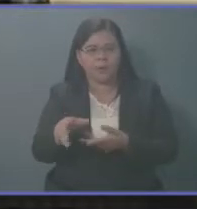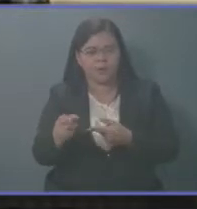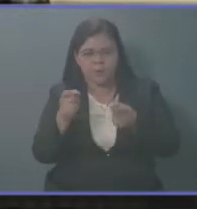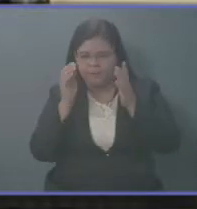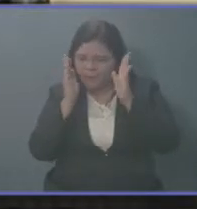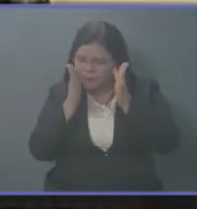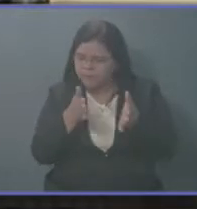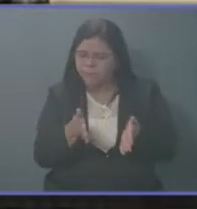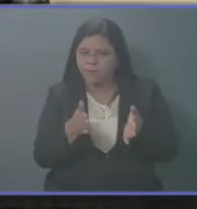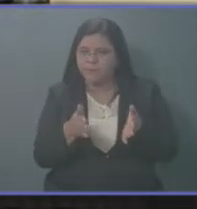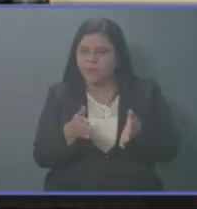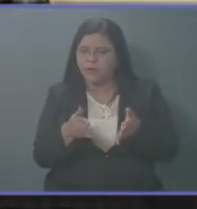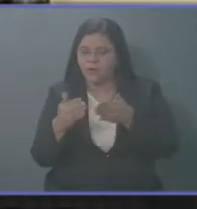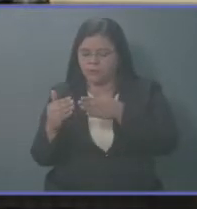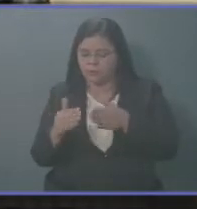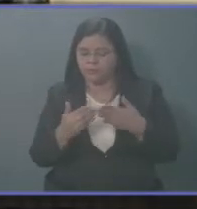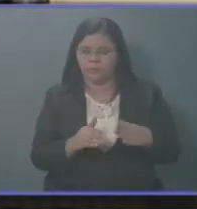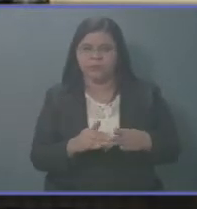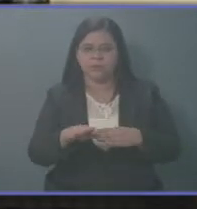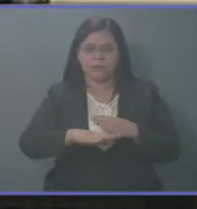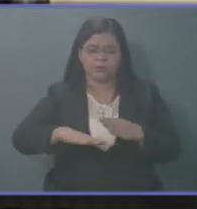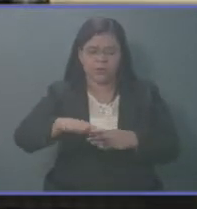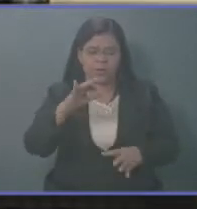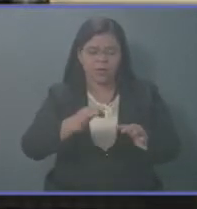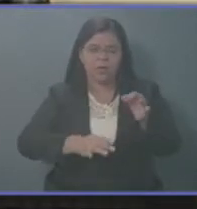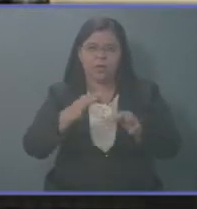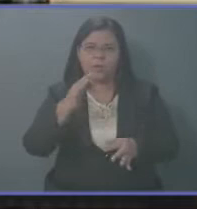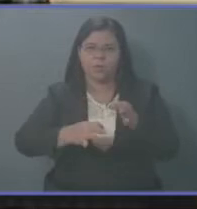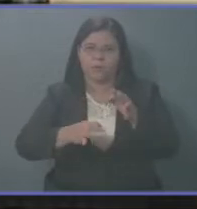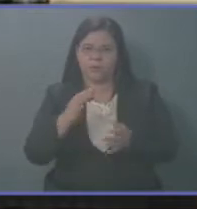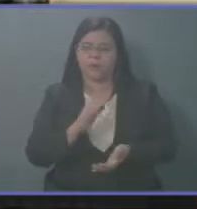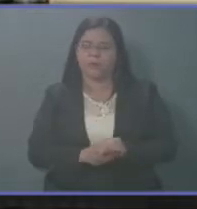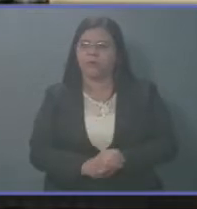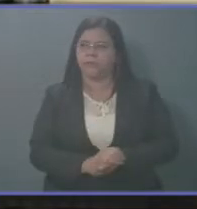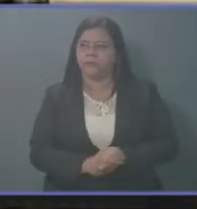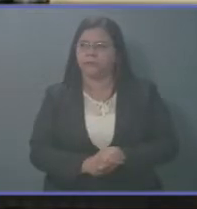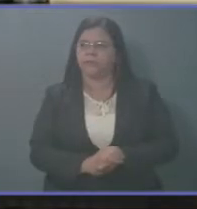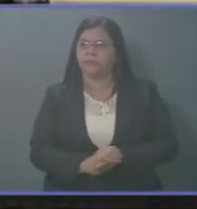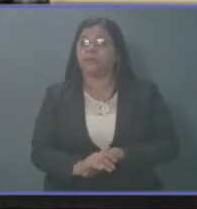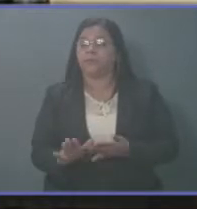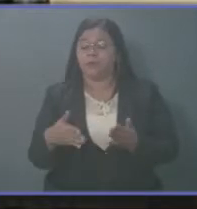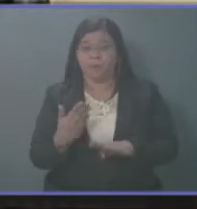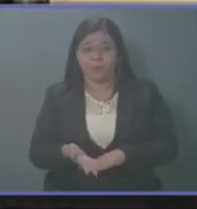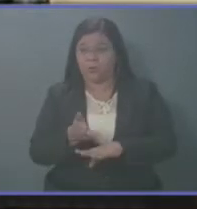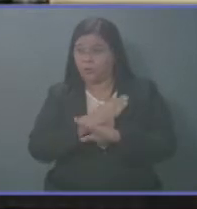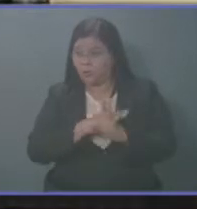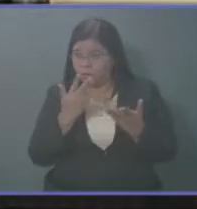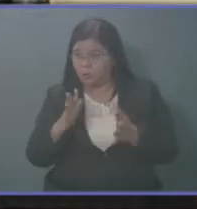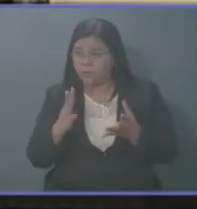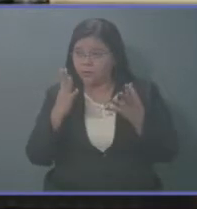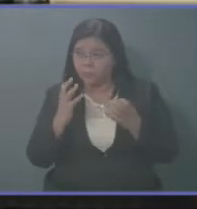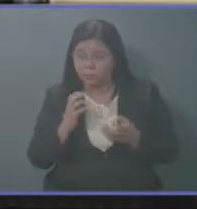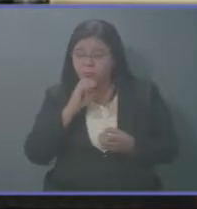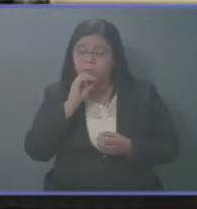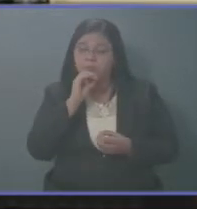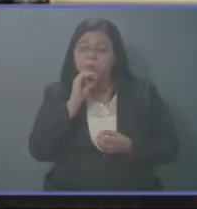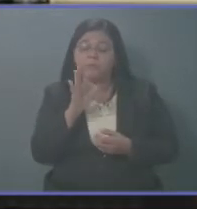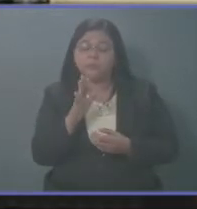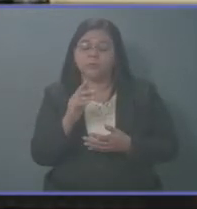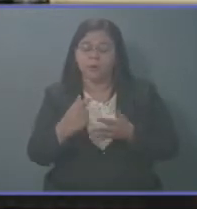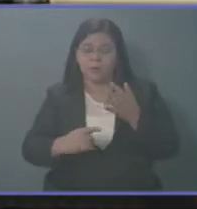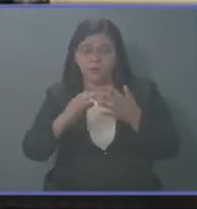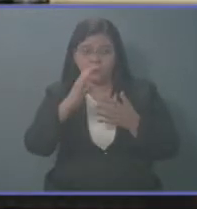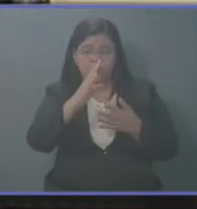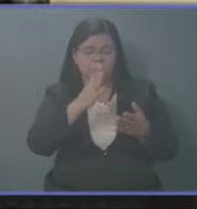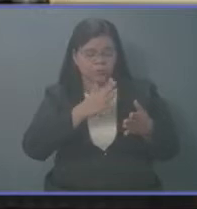se anida en la esfera jurídica de los destinatarios de las normas. Por lo expuesto anteriormente, hago uso de la facultad de la Constitución de la